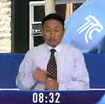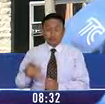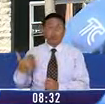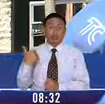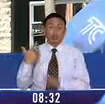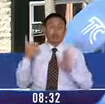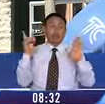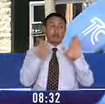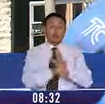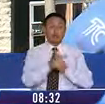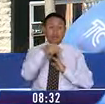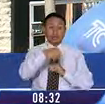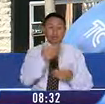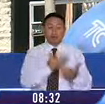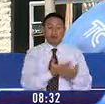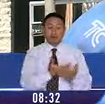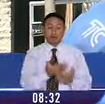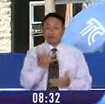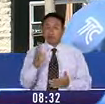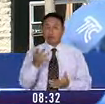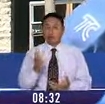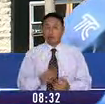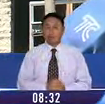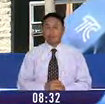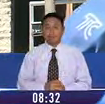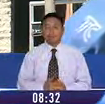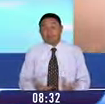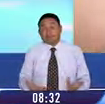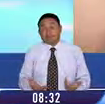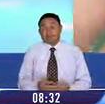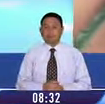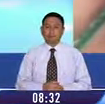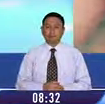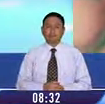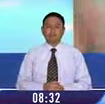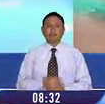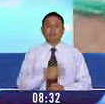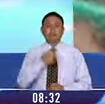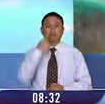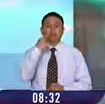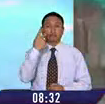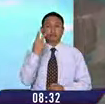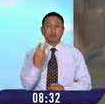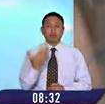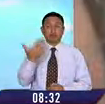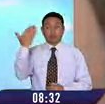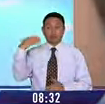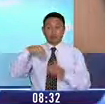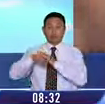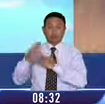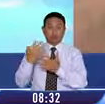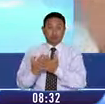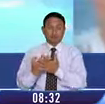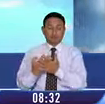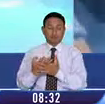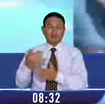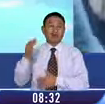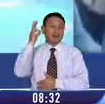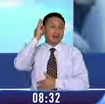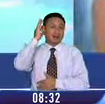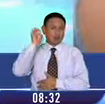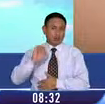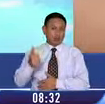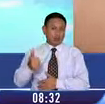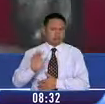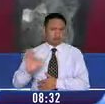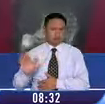tipo de causa, ni tanto las personas ni el vehículo. Los dos hombres cuentan con antecedentes, mientras que la mujer tiene su hoja